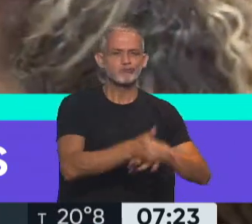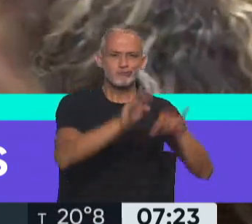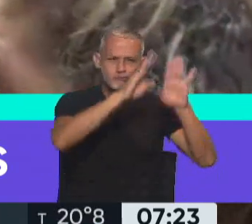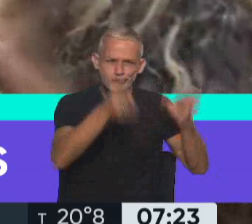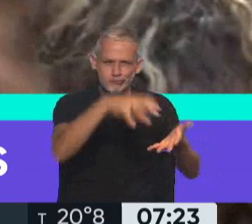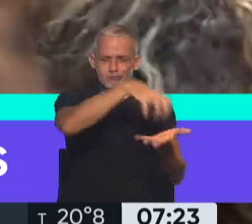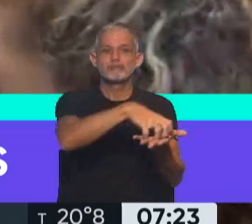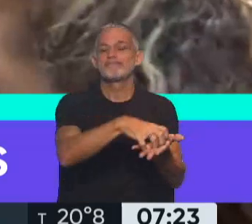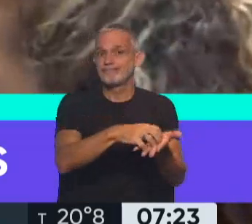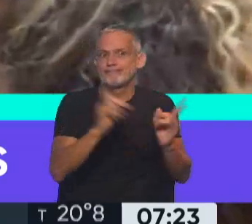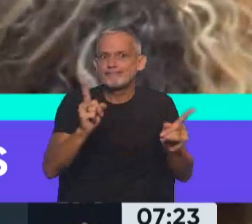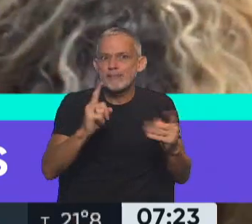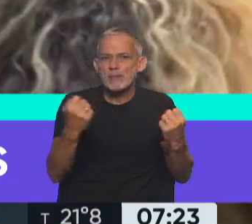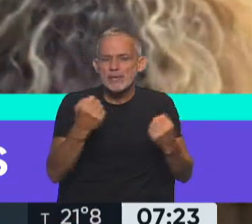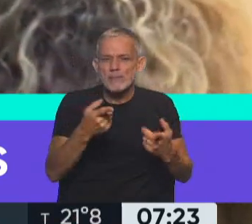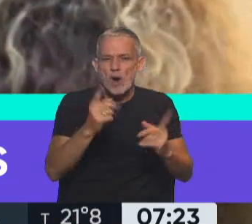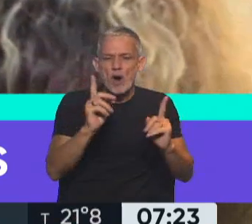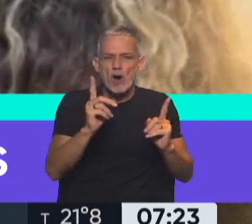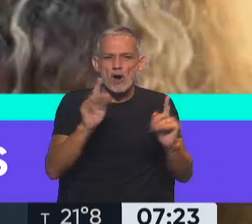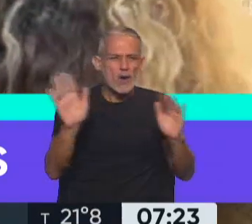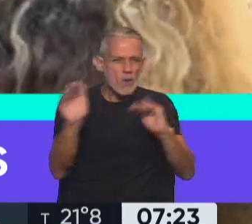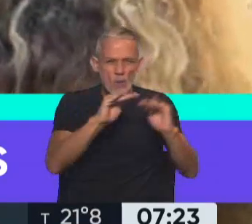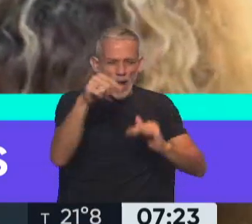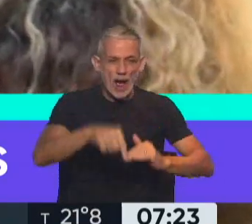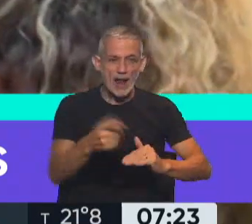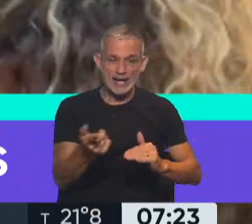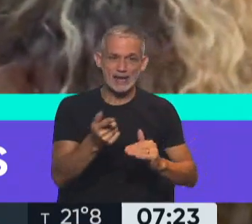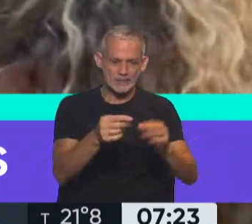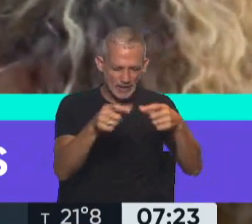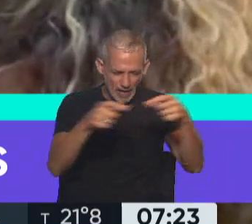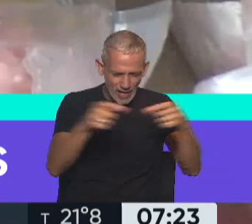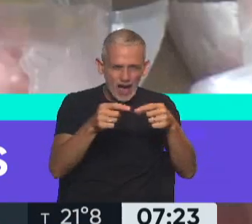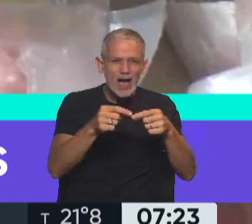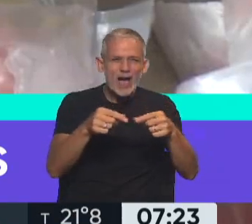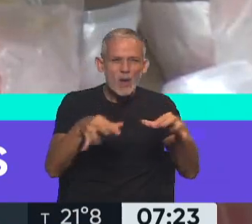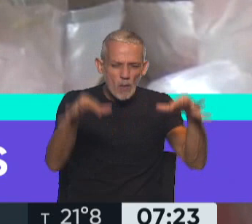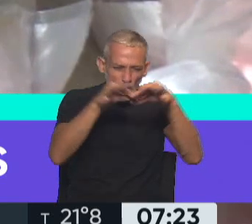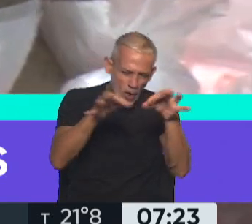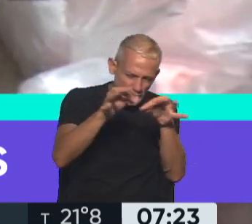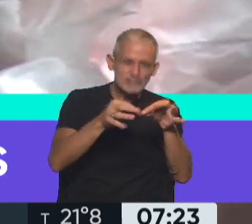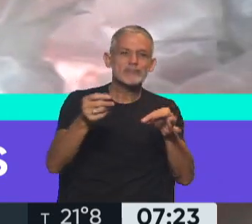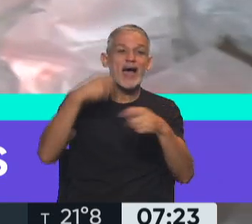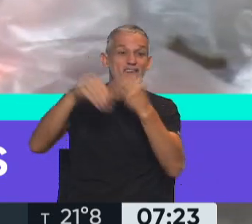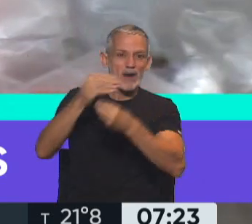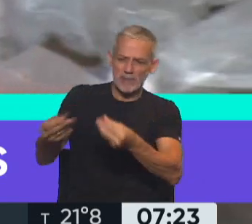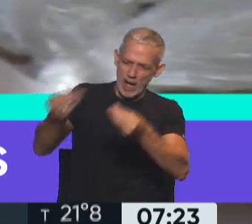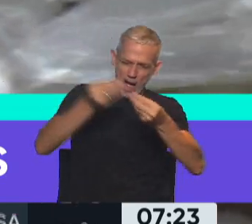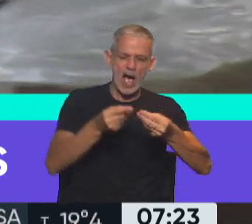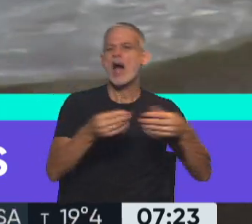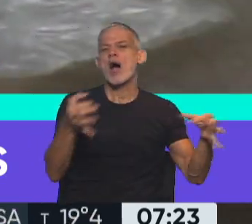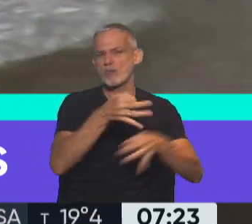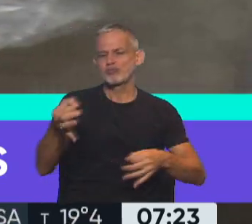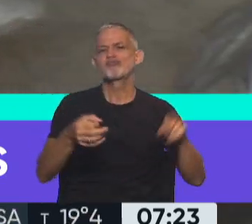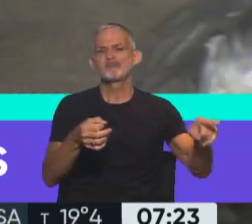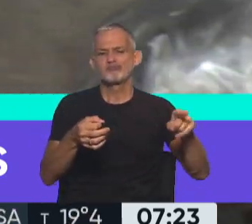manera coincidente los envoltorios que han aportado familiares de las víctimas